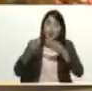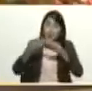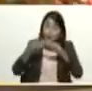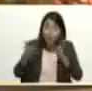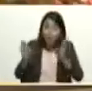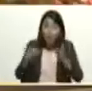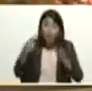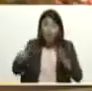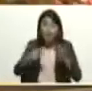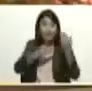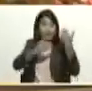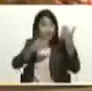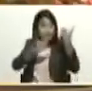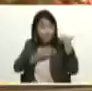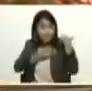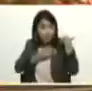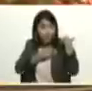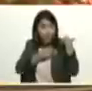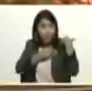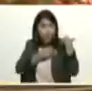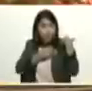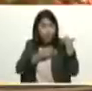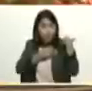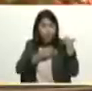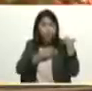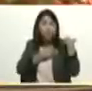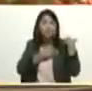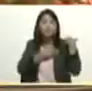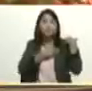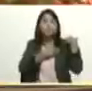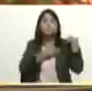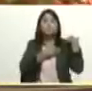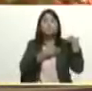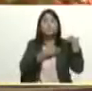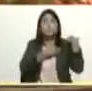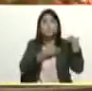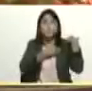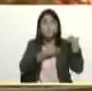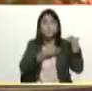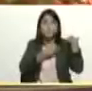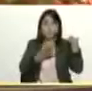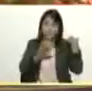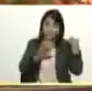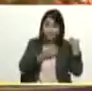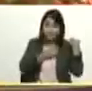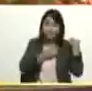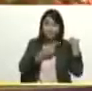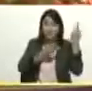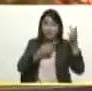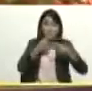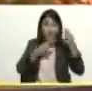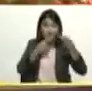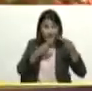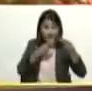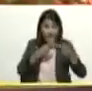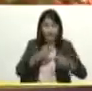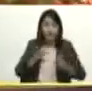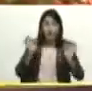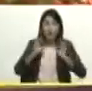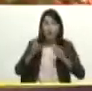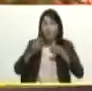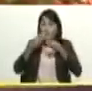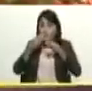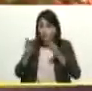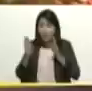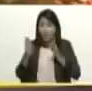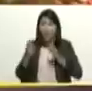tienen responsabilidades públicas, que tienen responsabilidades políticas, a